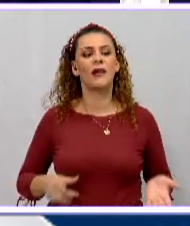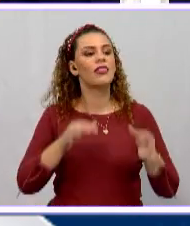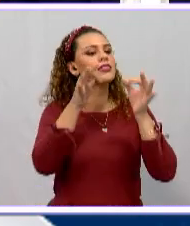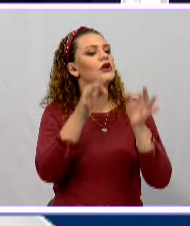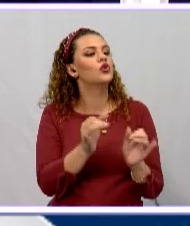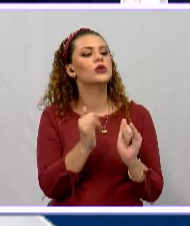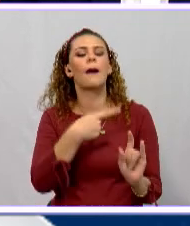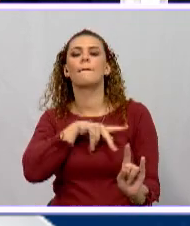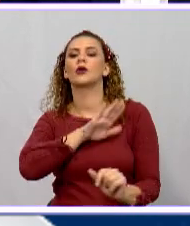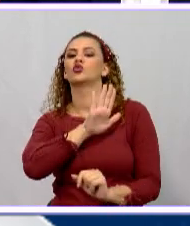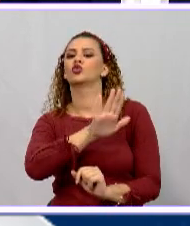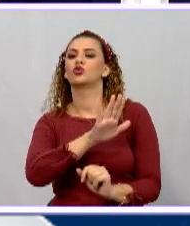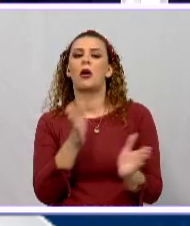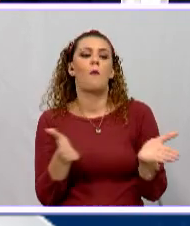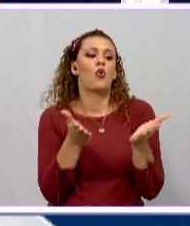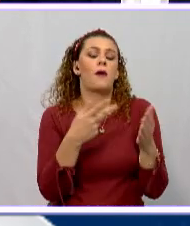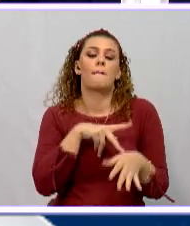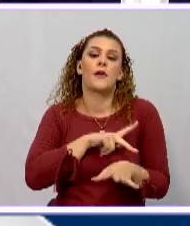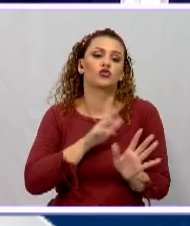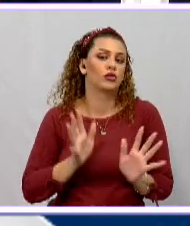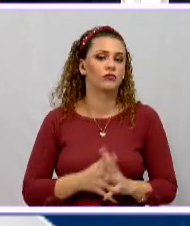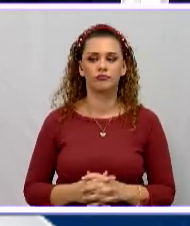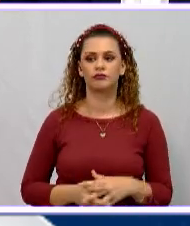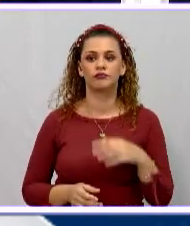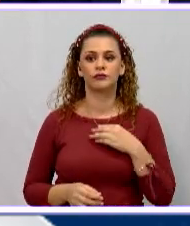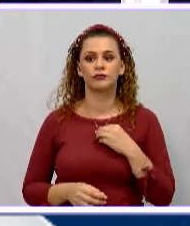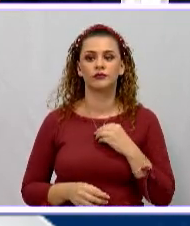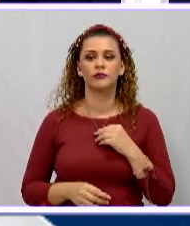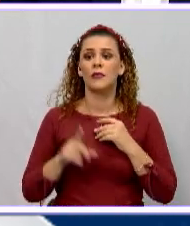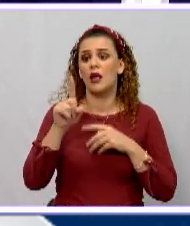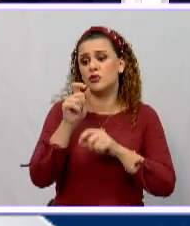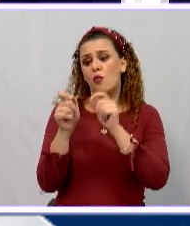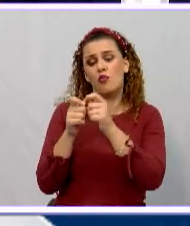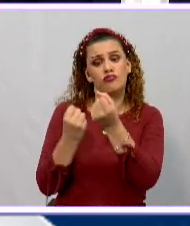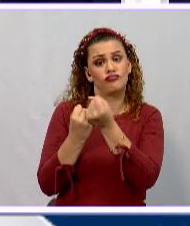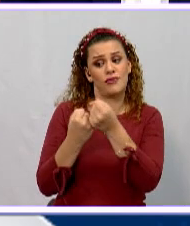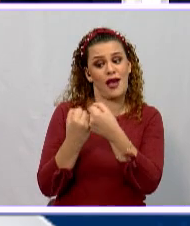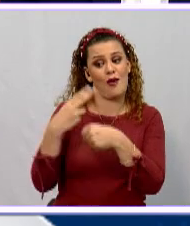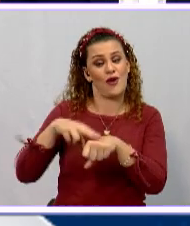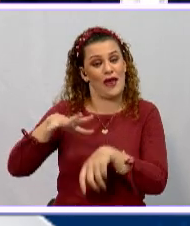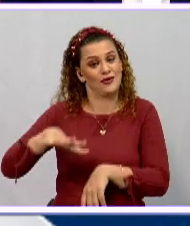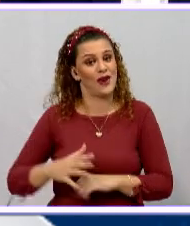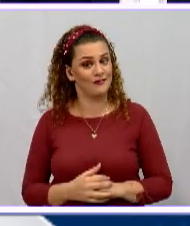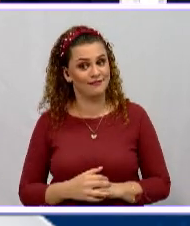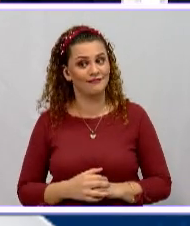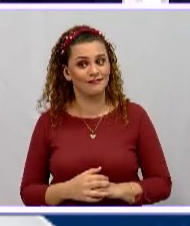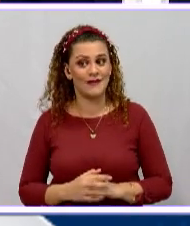ya personal de motivación personal termina siendo un punto a favor del Campeonato nacional